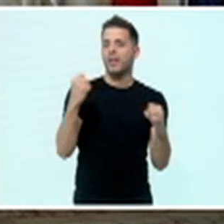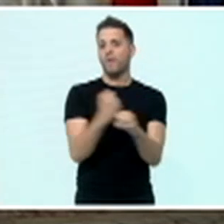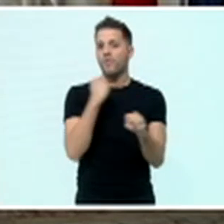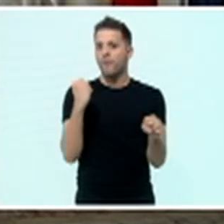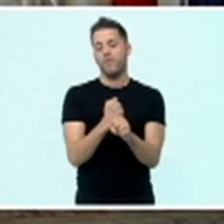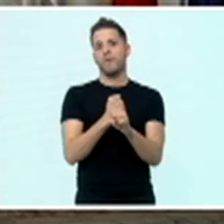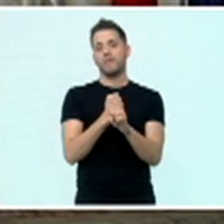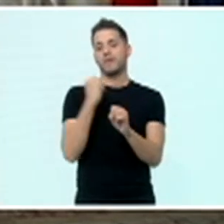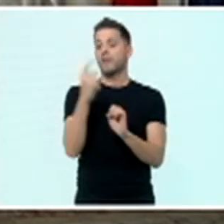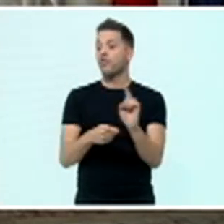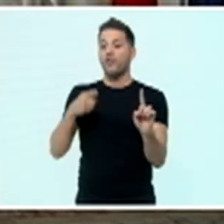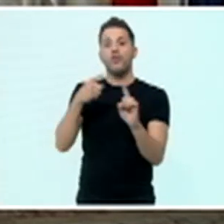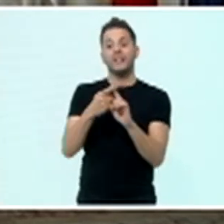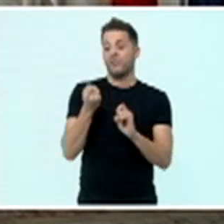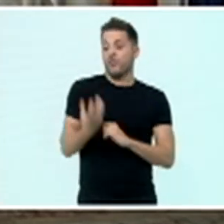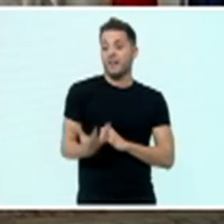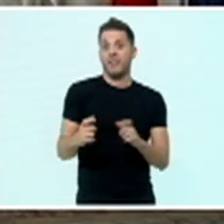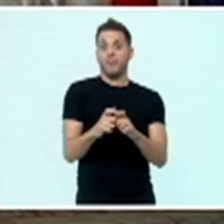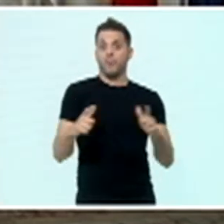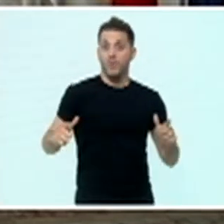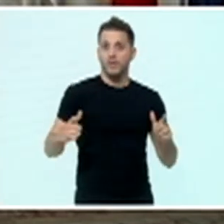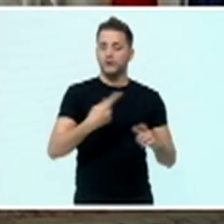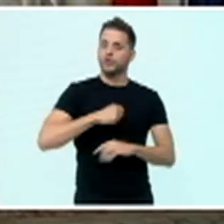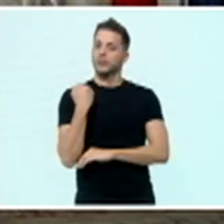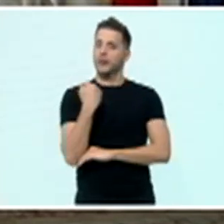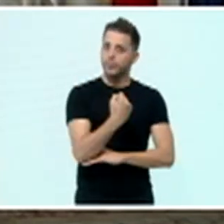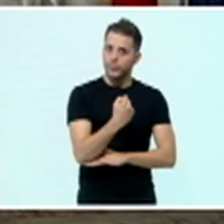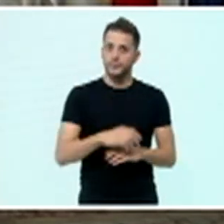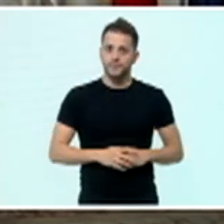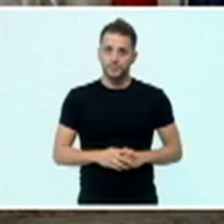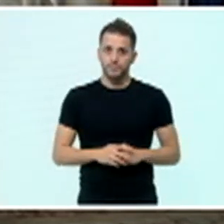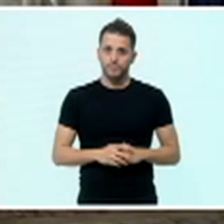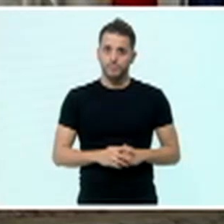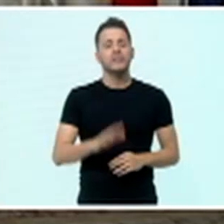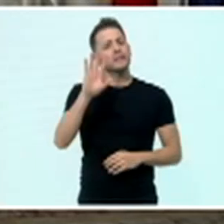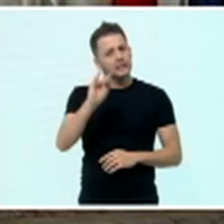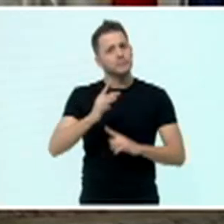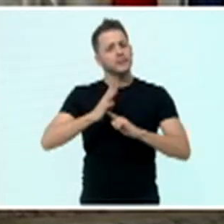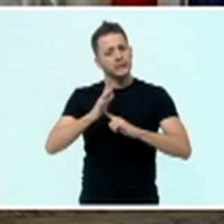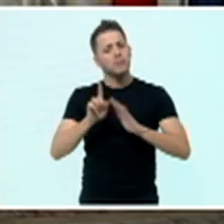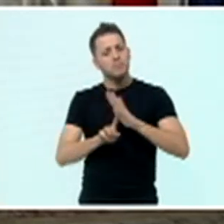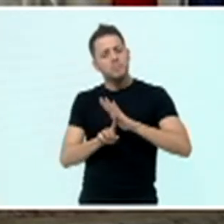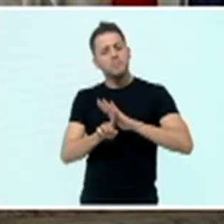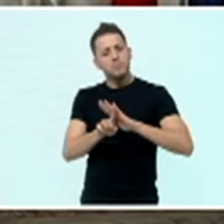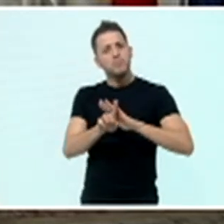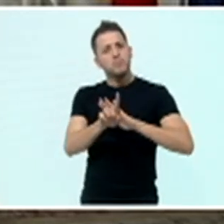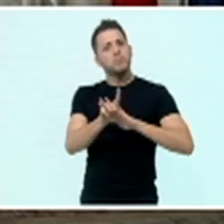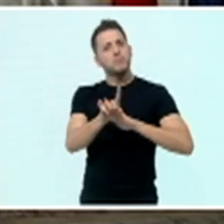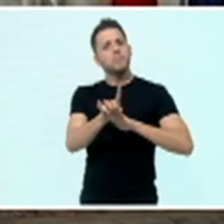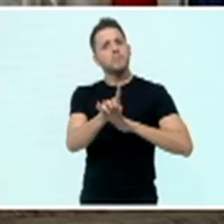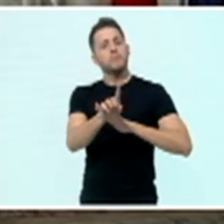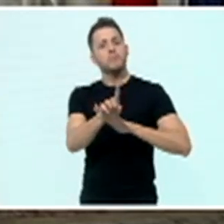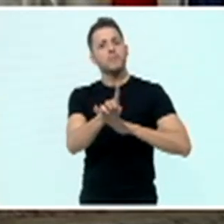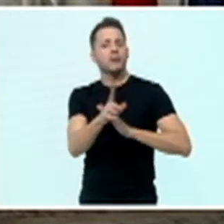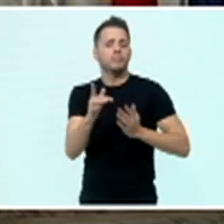por ampliar nuestra riqueza. Sí, Castilla-La Mancha ha avanzado un poco más